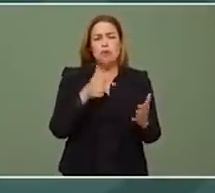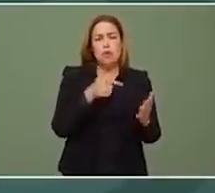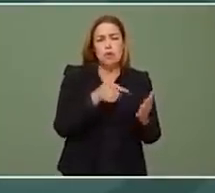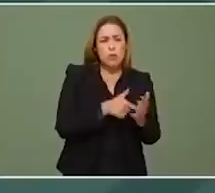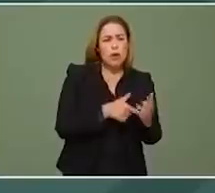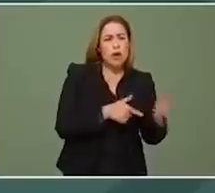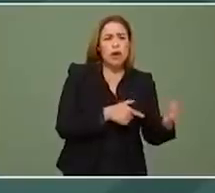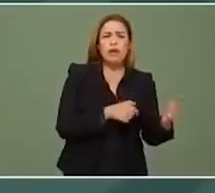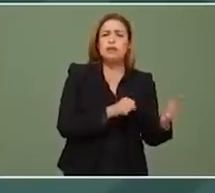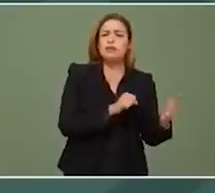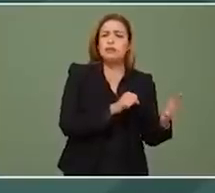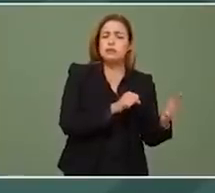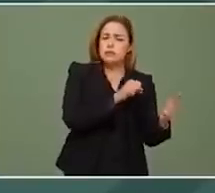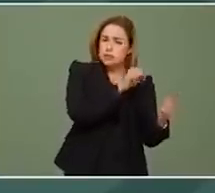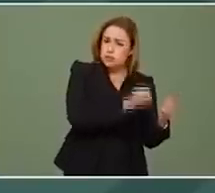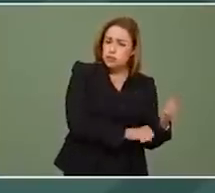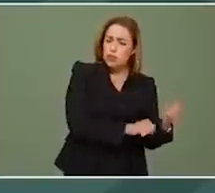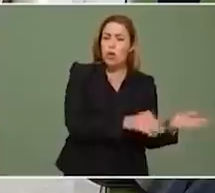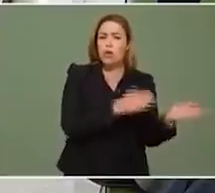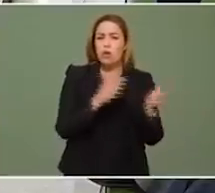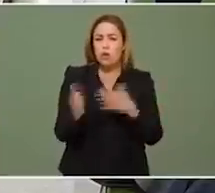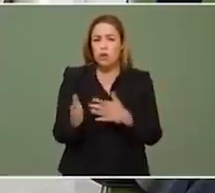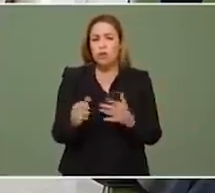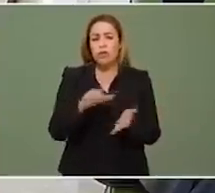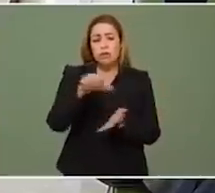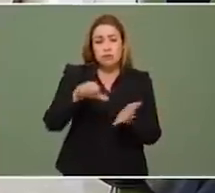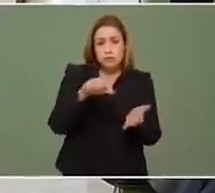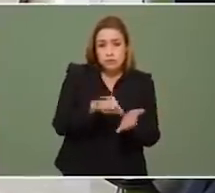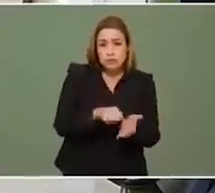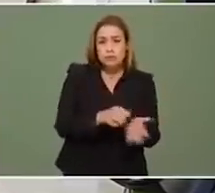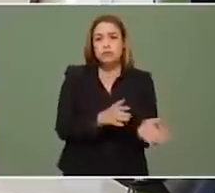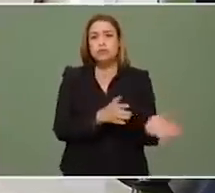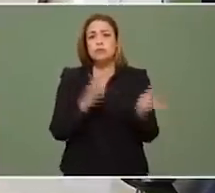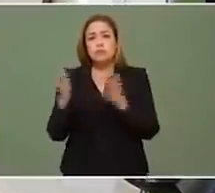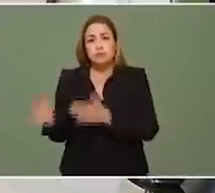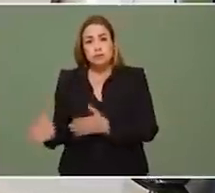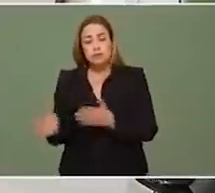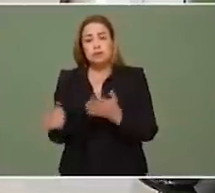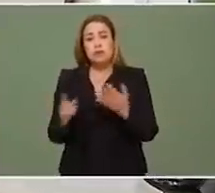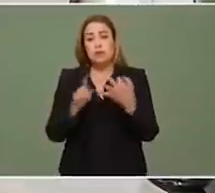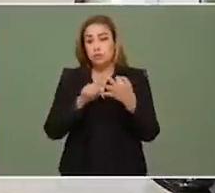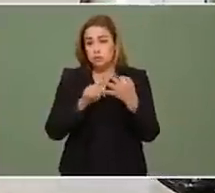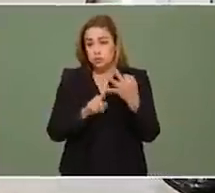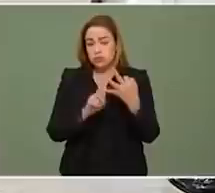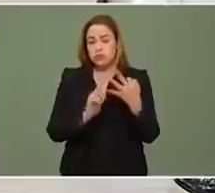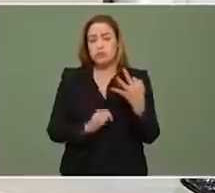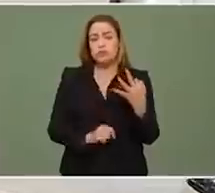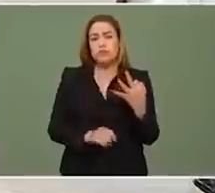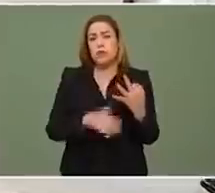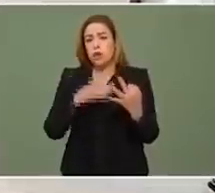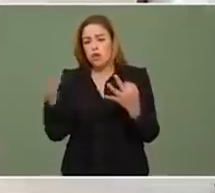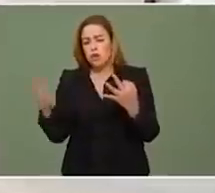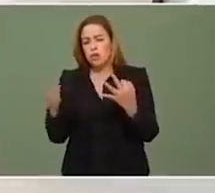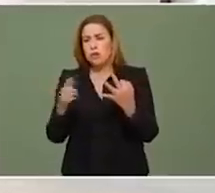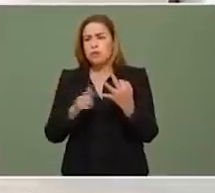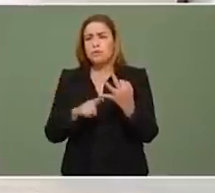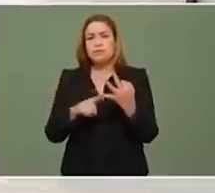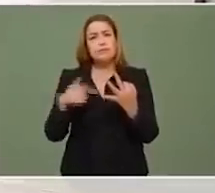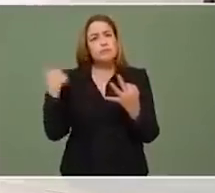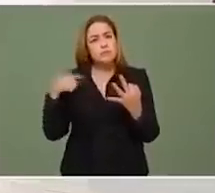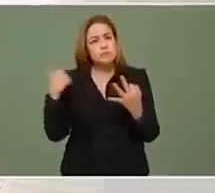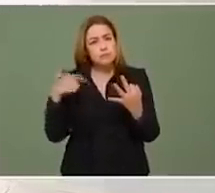otra la del centro otra con sede en guadalajara de